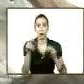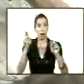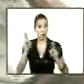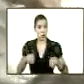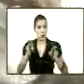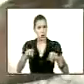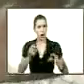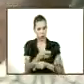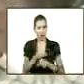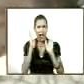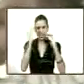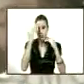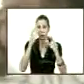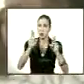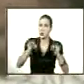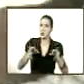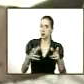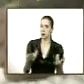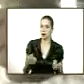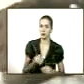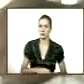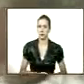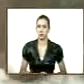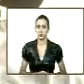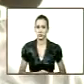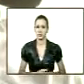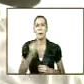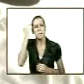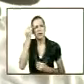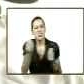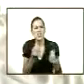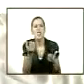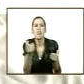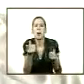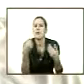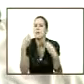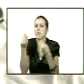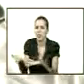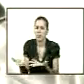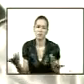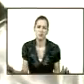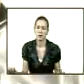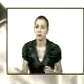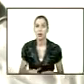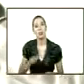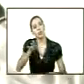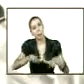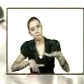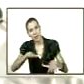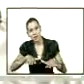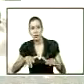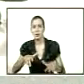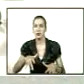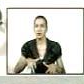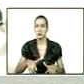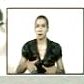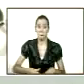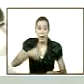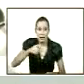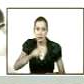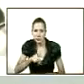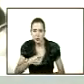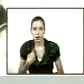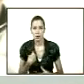gobierno se había ocupado de ellos. ¿Y qué piensa hacer con ese recurso que va a recibir? Bueno, depende de lo que más necesite